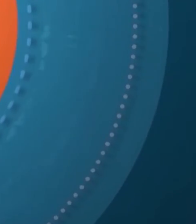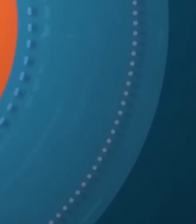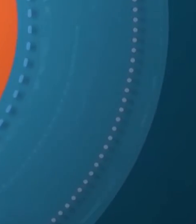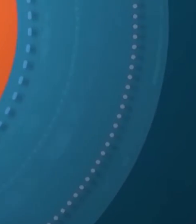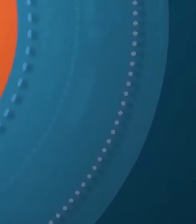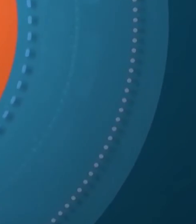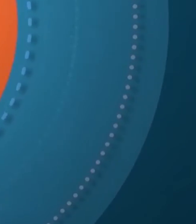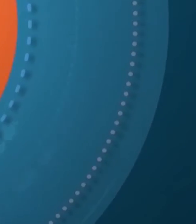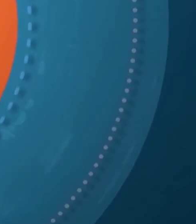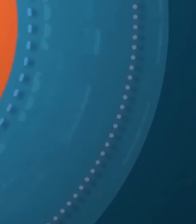¡Gracias!